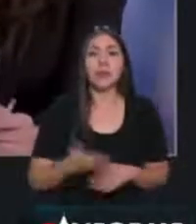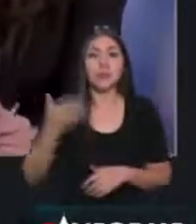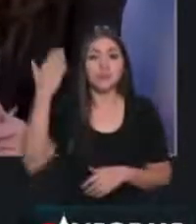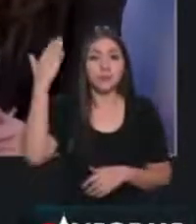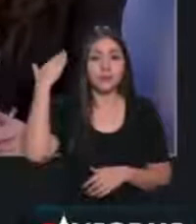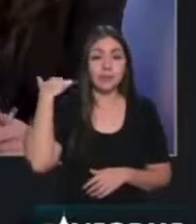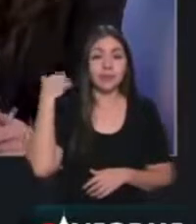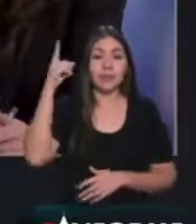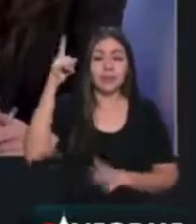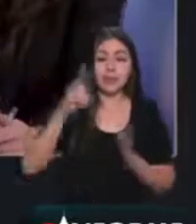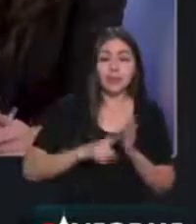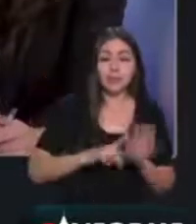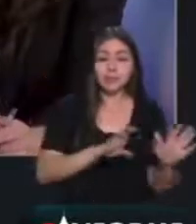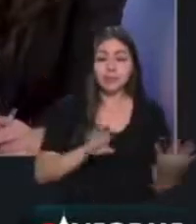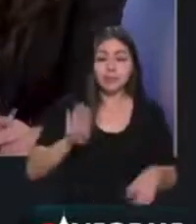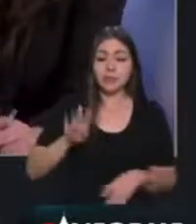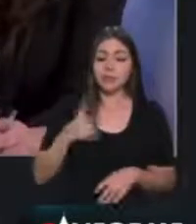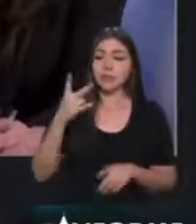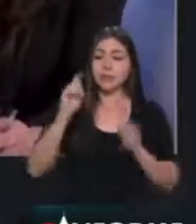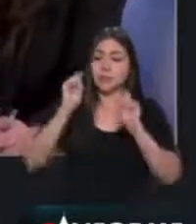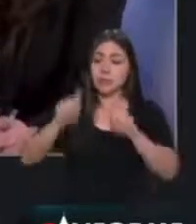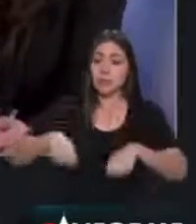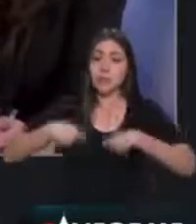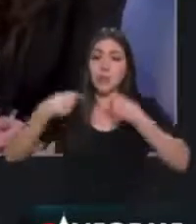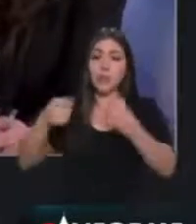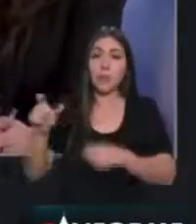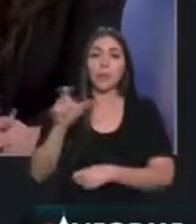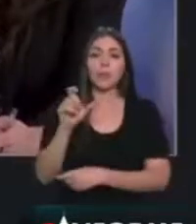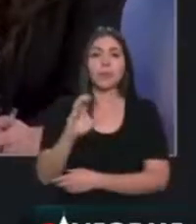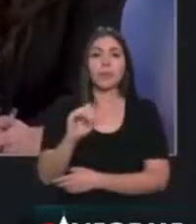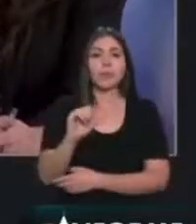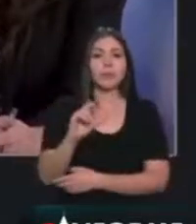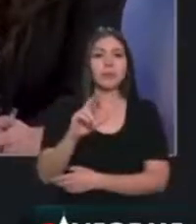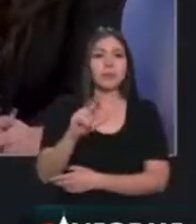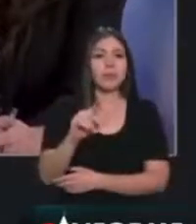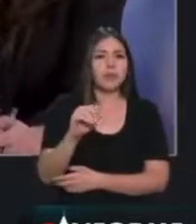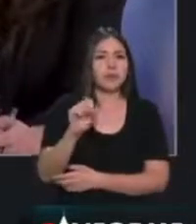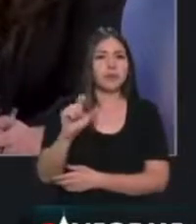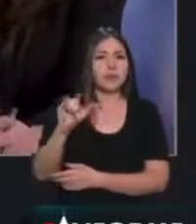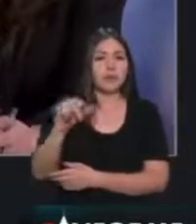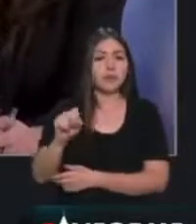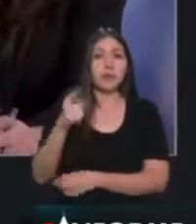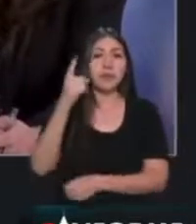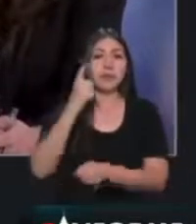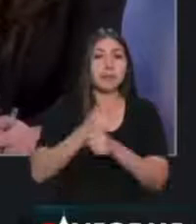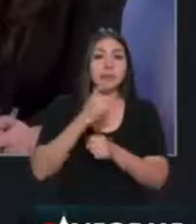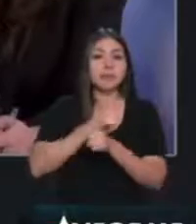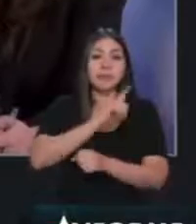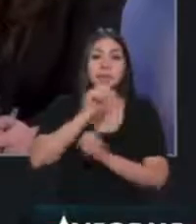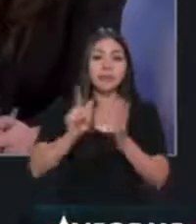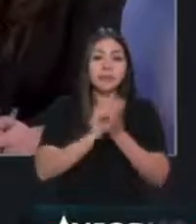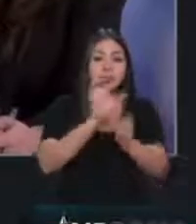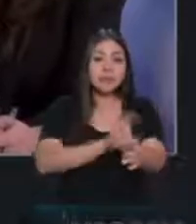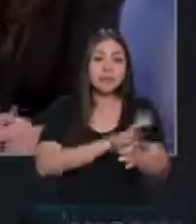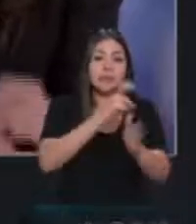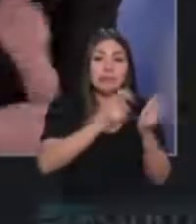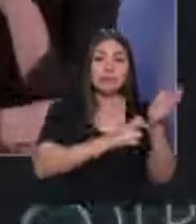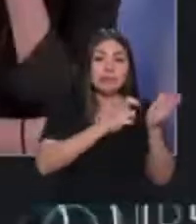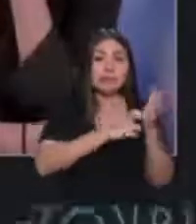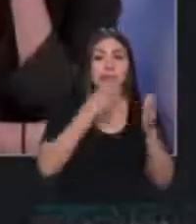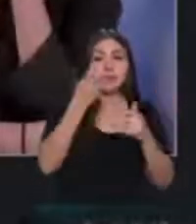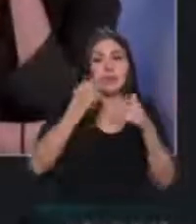desde 1992, cuando Carlos de Salinas de Gortari hizo la primera reforma a la ley eléctrica,